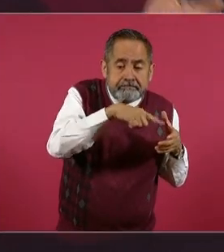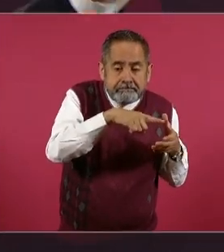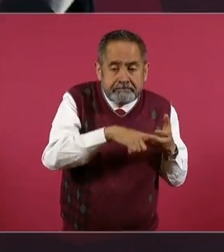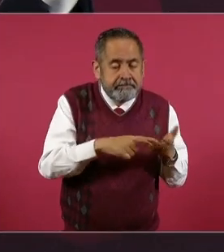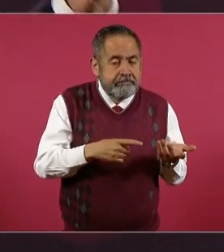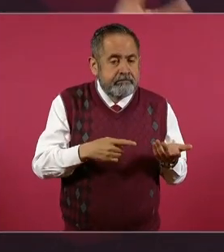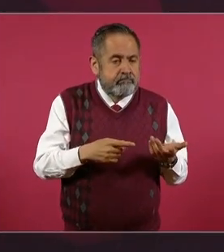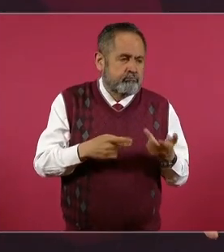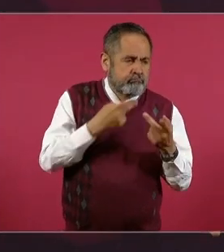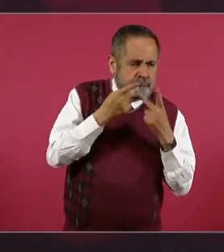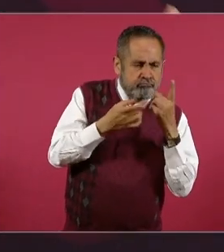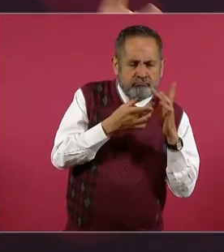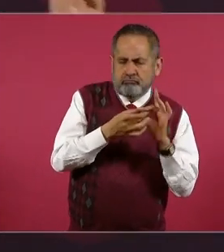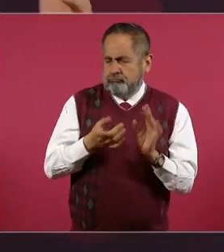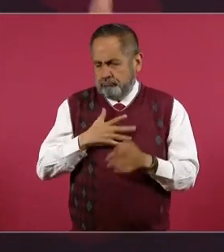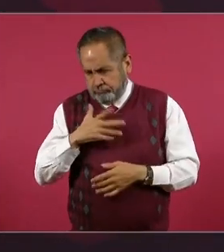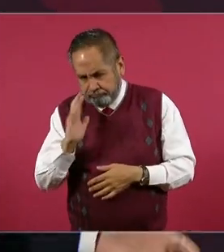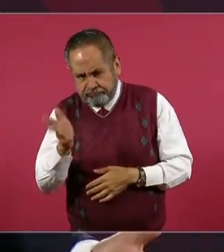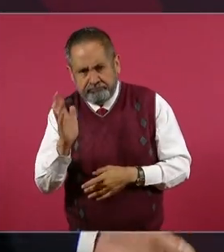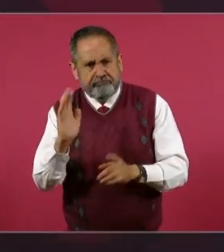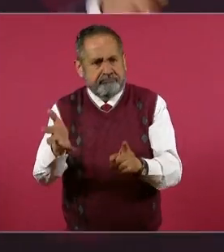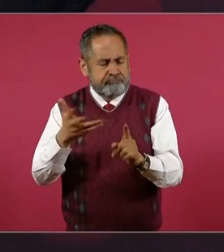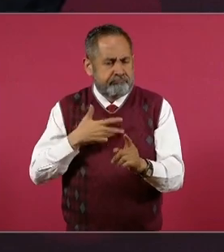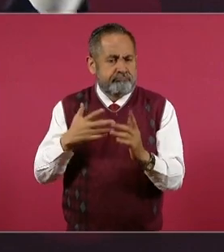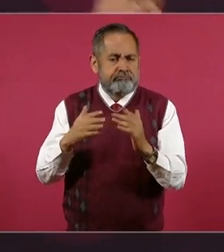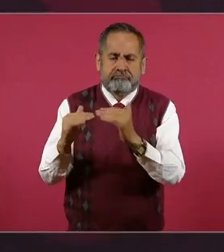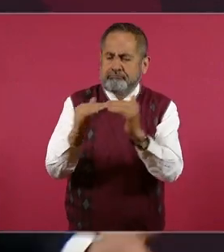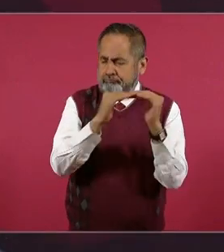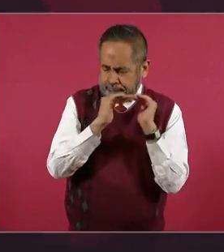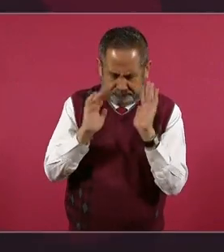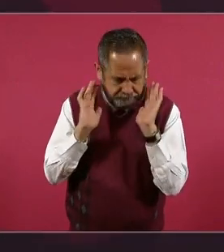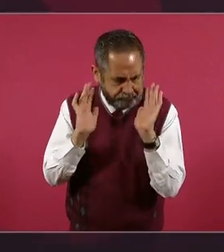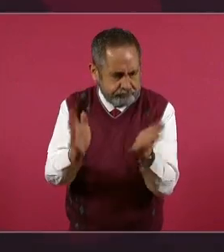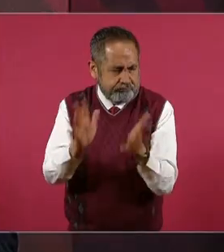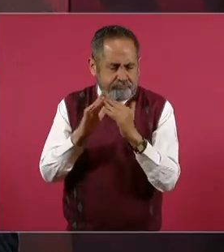hablaban de democracia, cuando en realidad